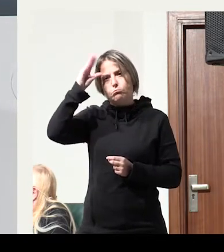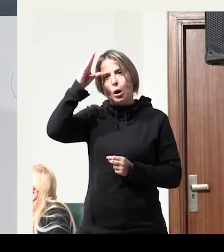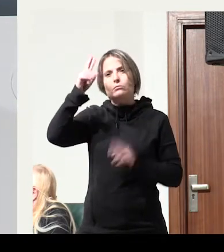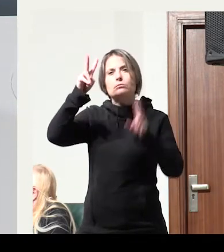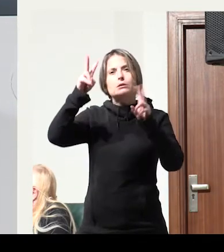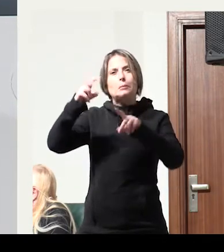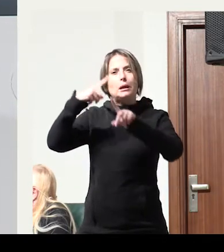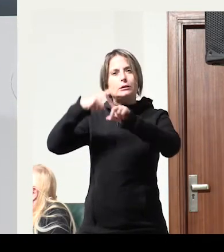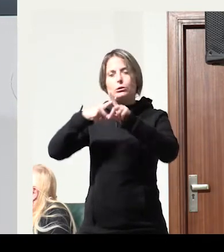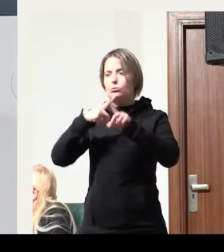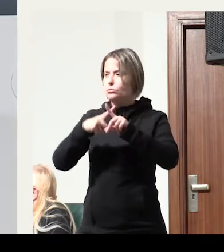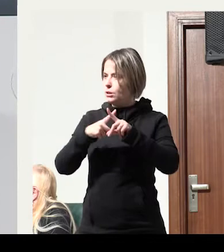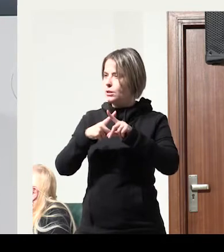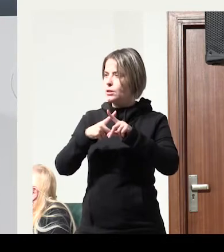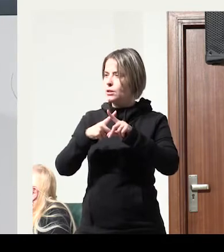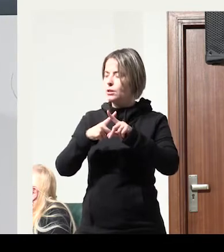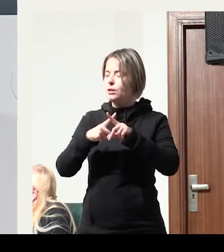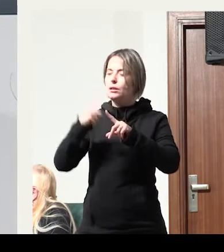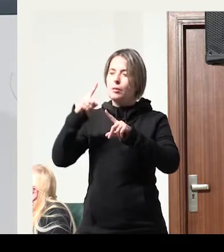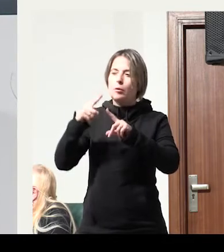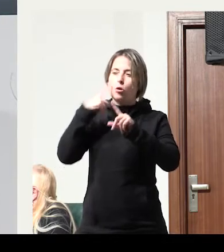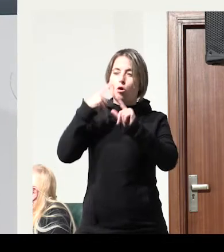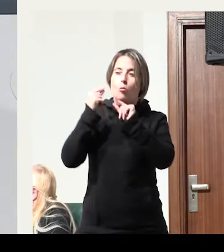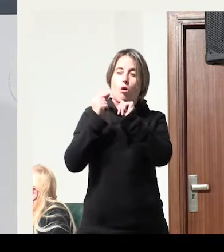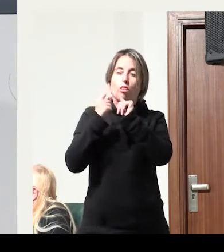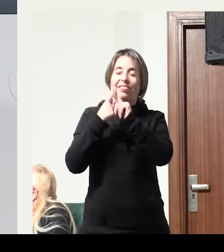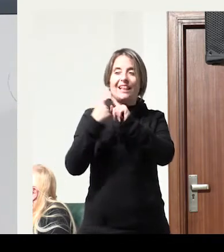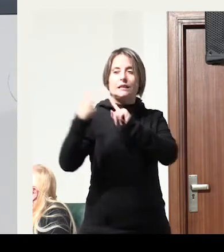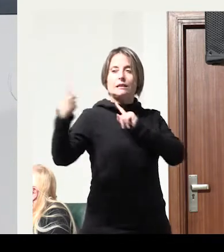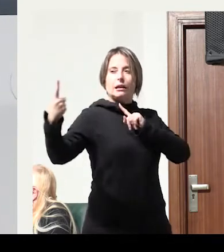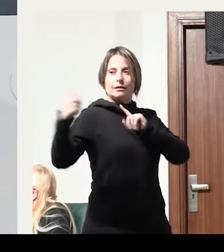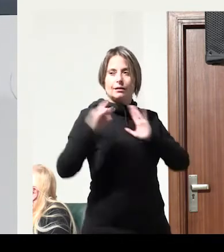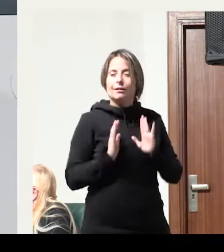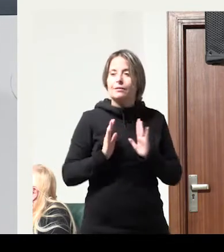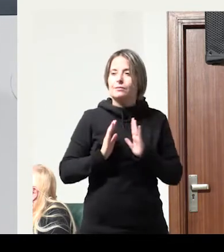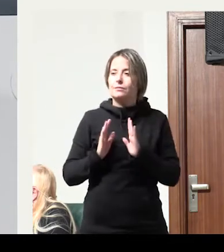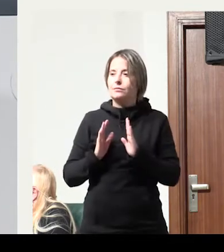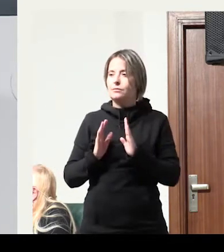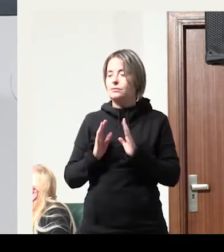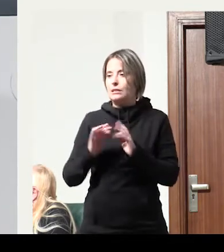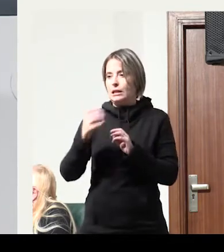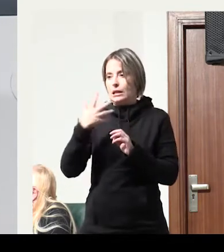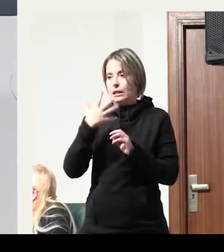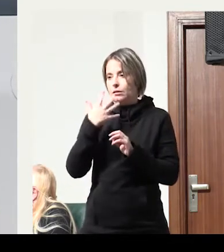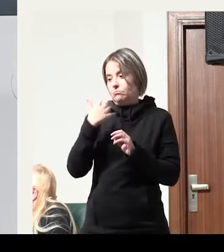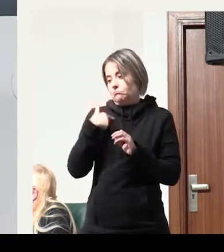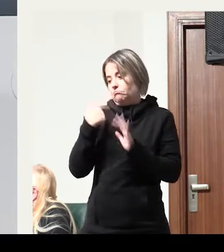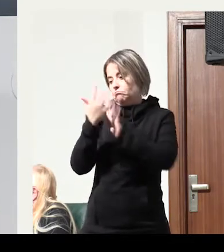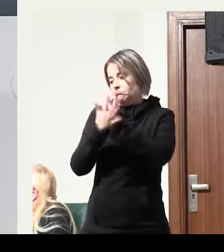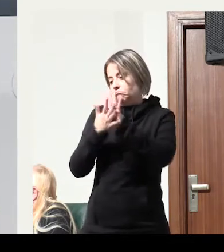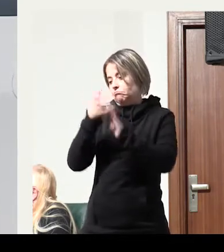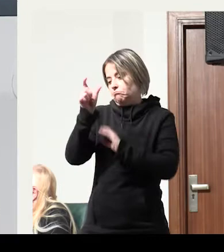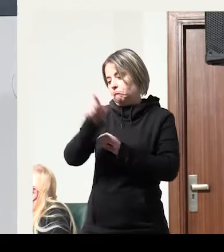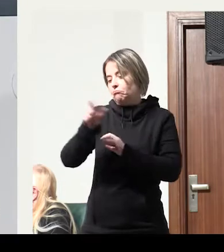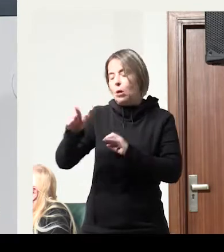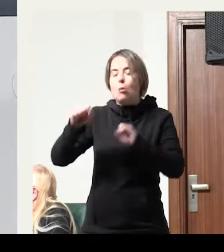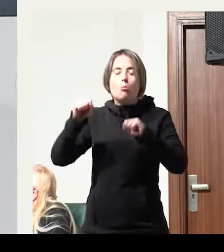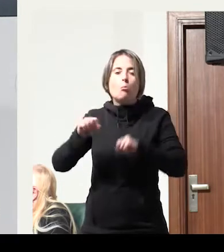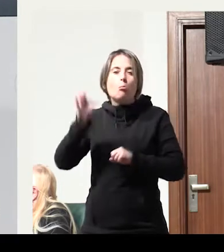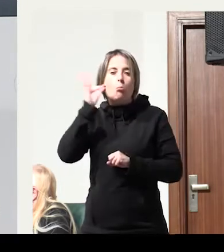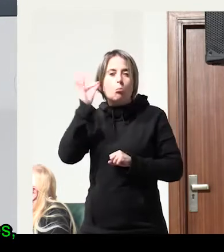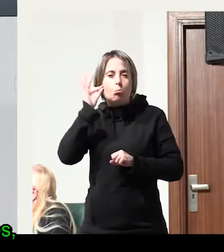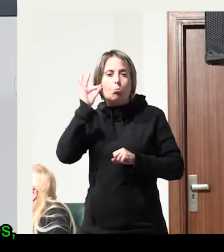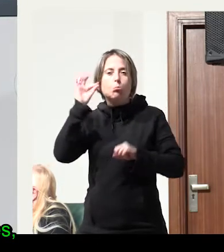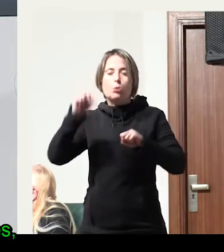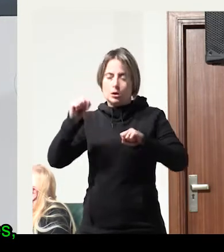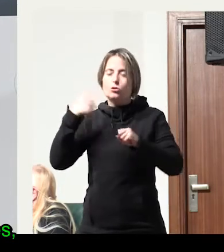y también una distancia. Yo lo que creo que, hablando con mujeres mayores, que claro, a partir del libro también he hablado,